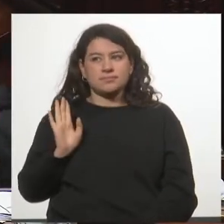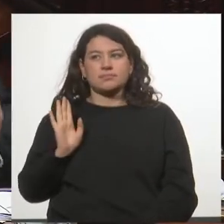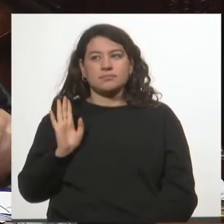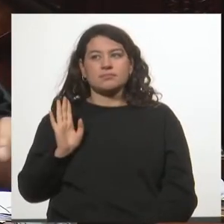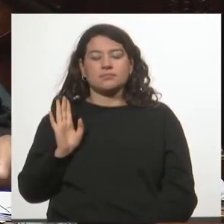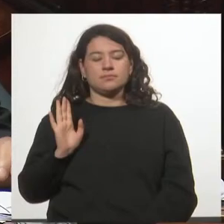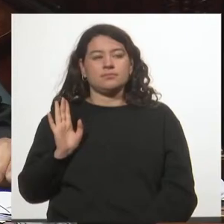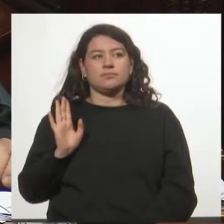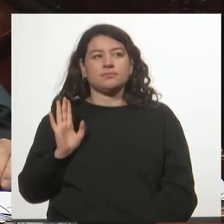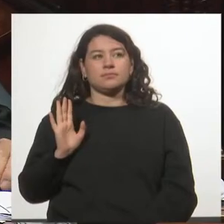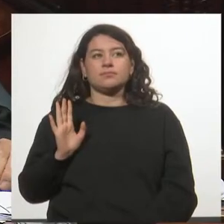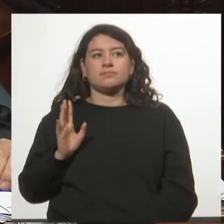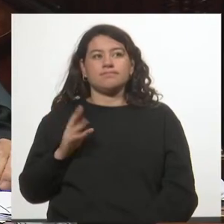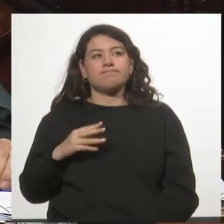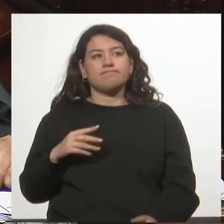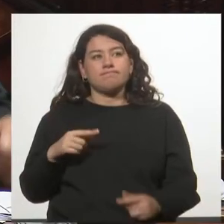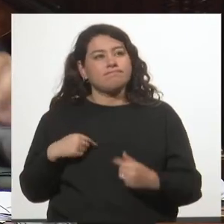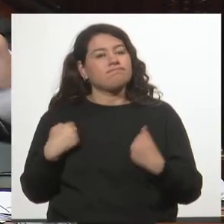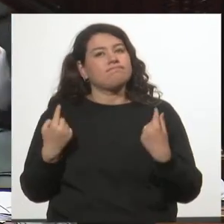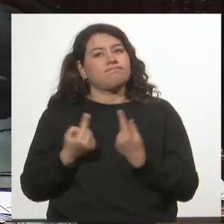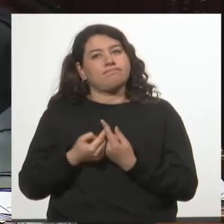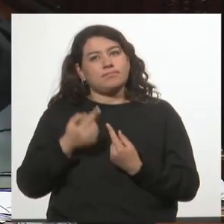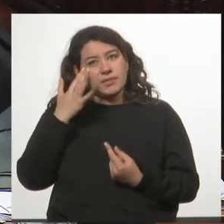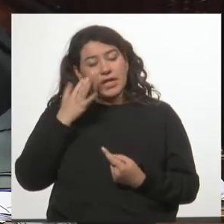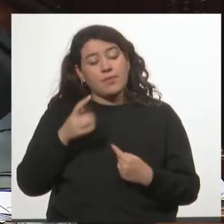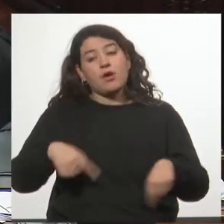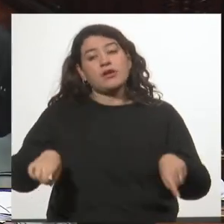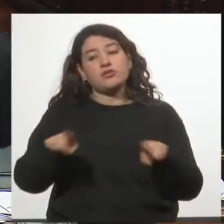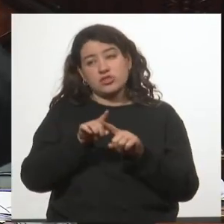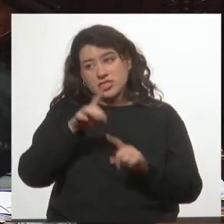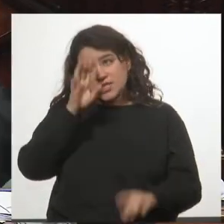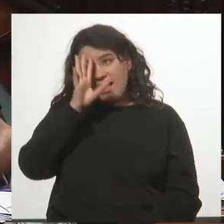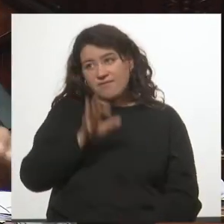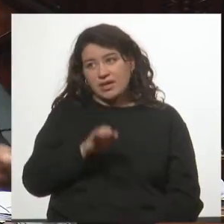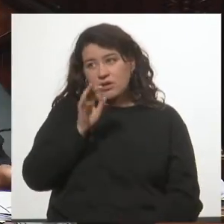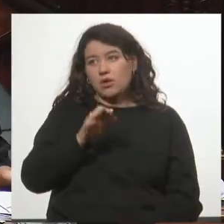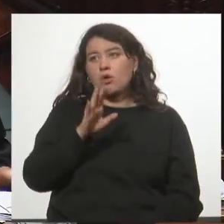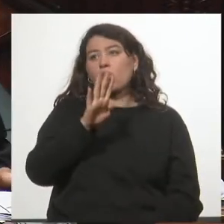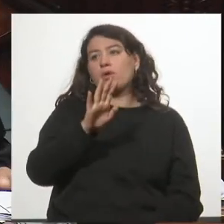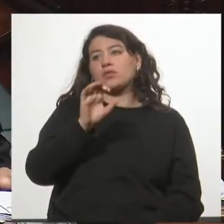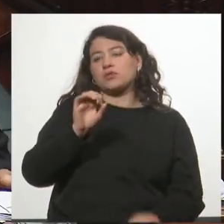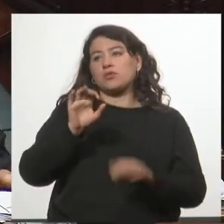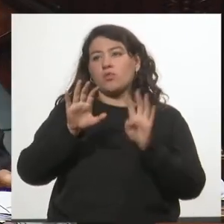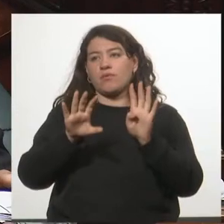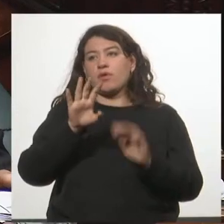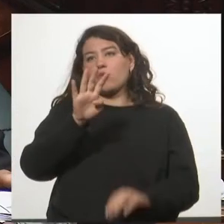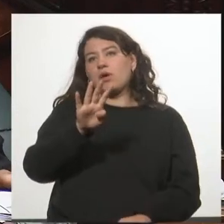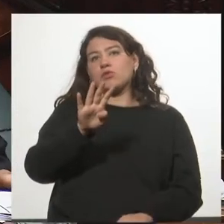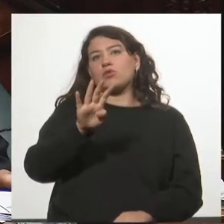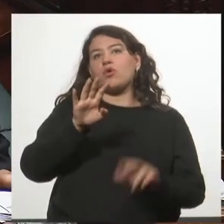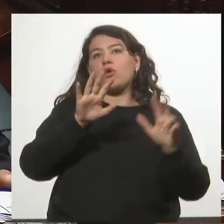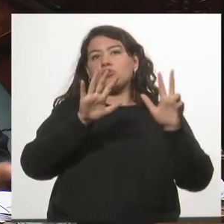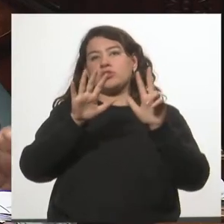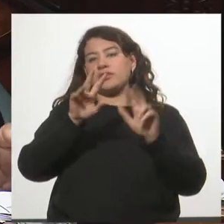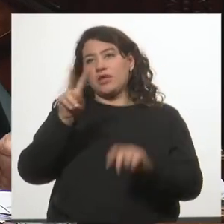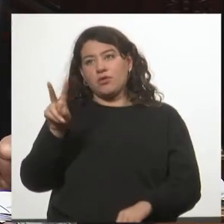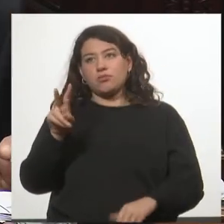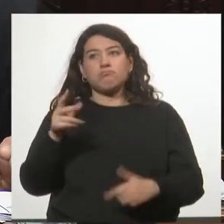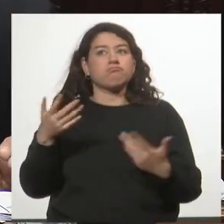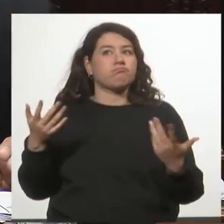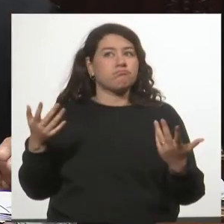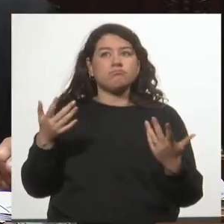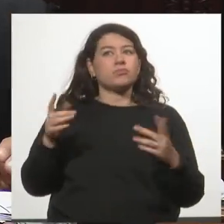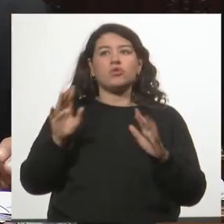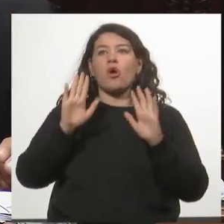presumiblemente se tenía conciencia de que el 409 482 no